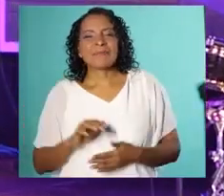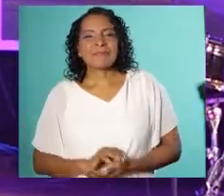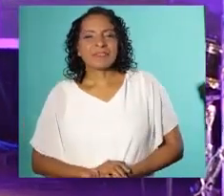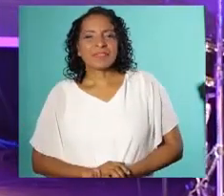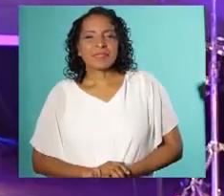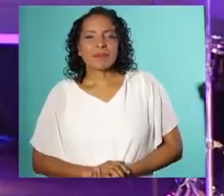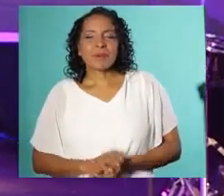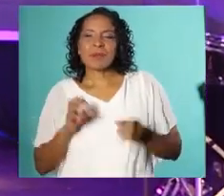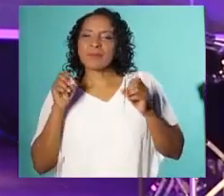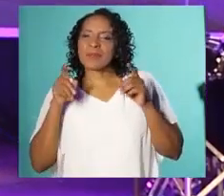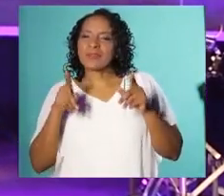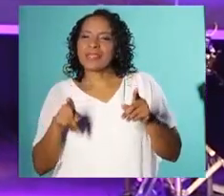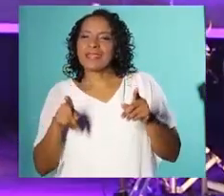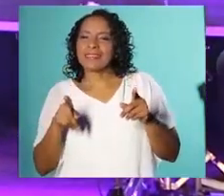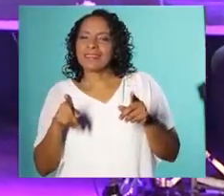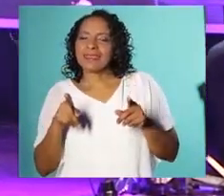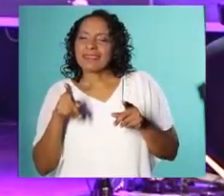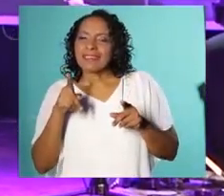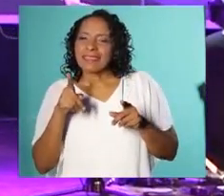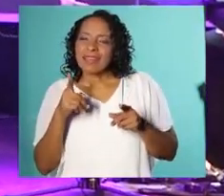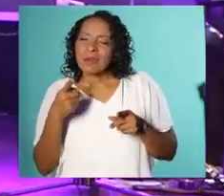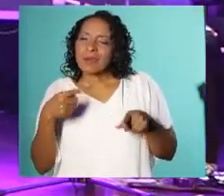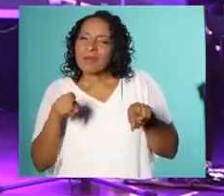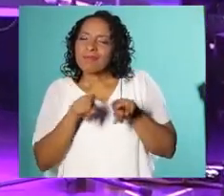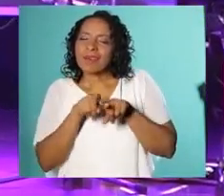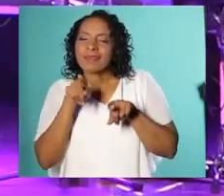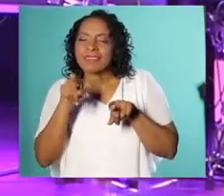contigo. Y bueno,